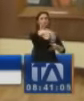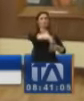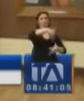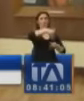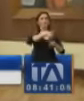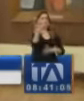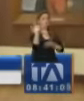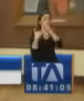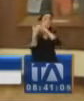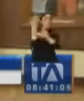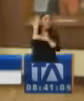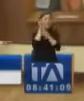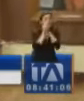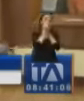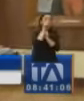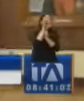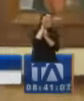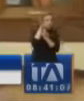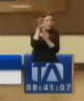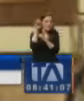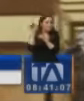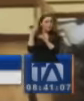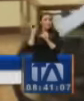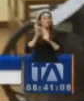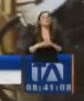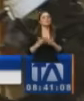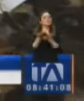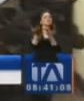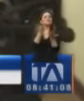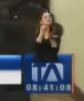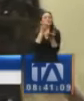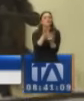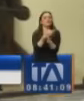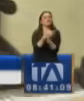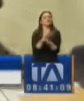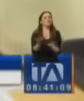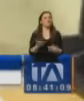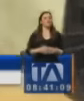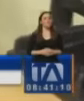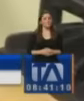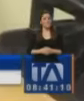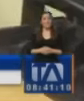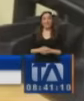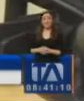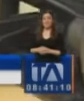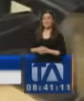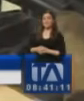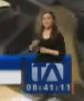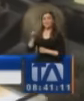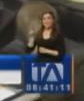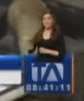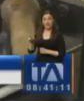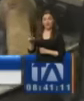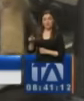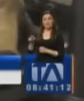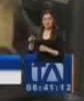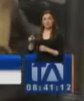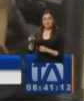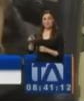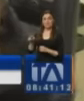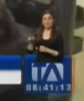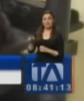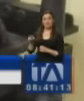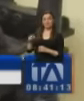siglo XVIII, padre. Cuénteme un poquito, por favor, cómo funcionaba esta imprenta. Esto más que es